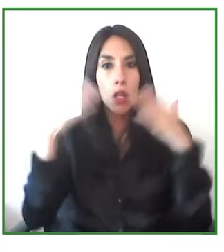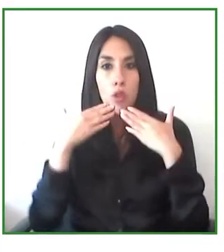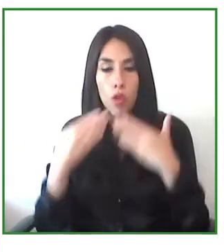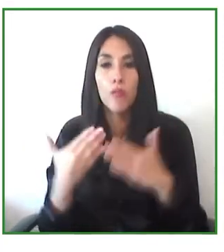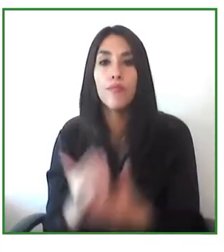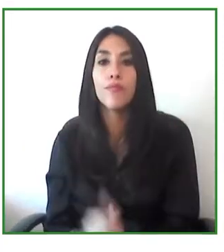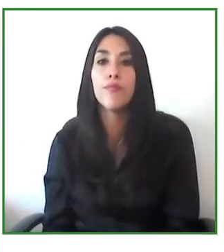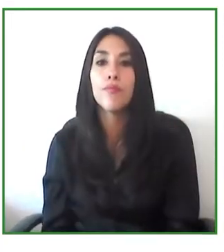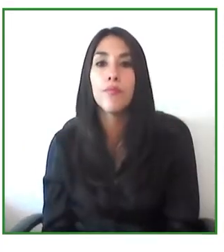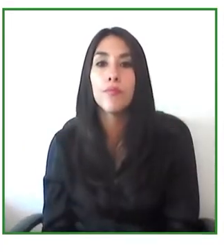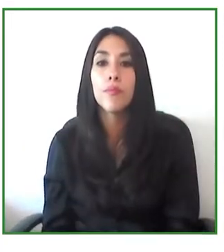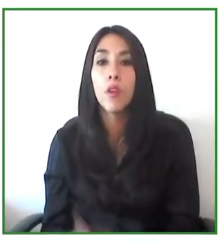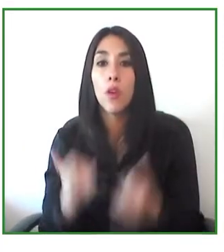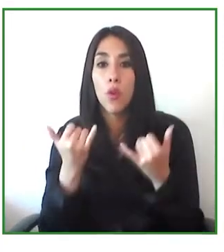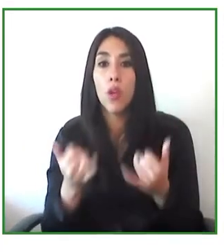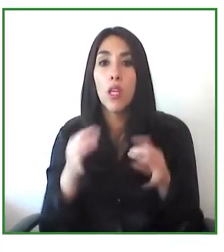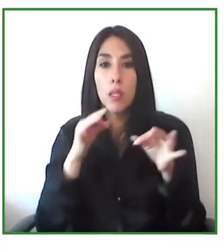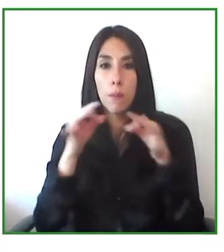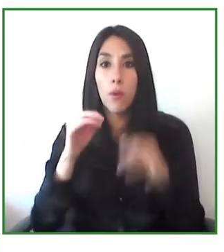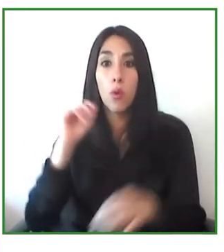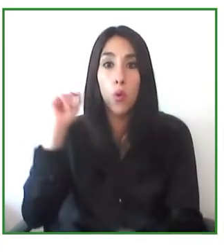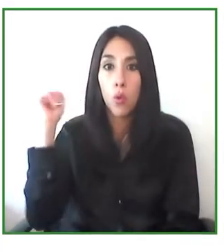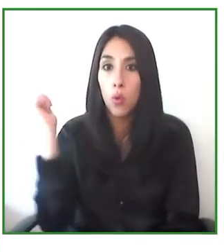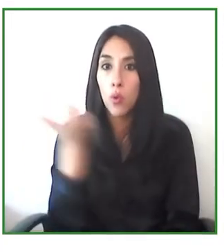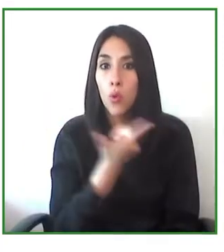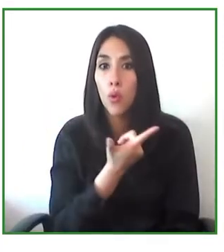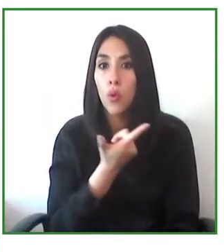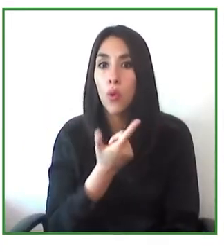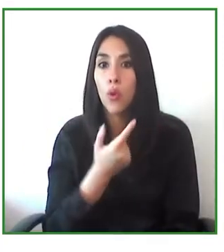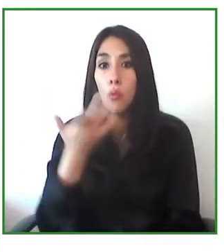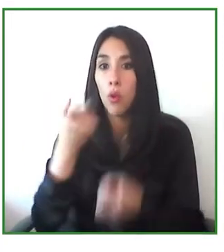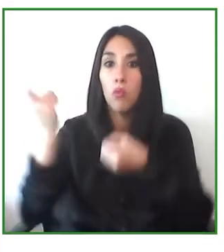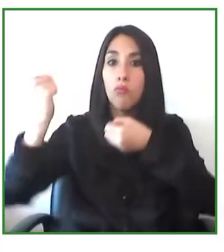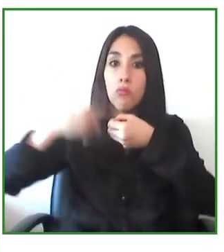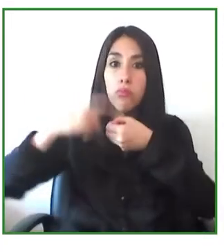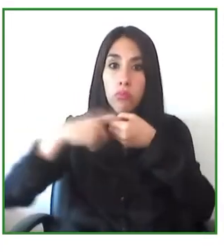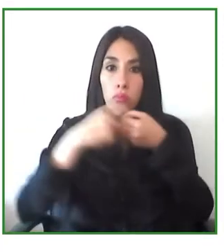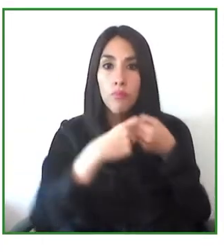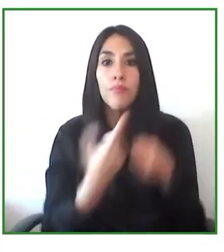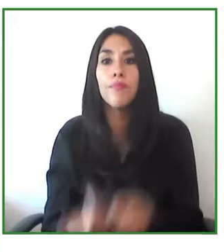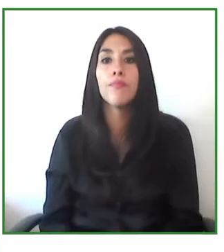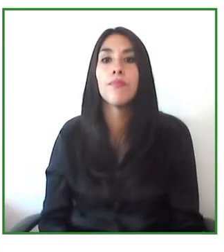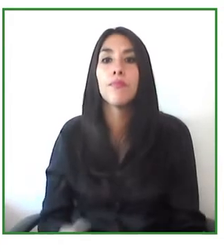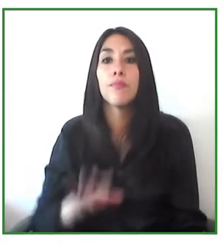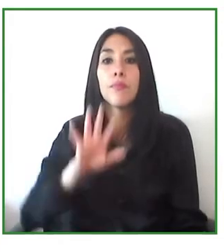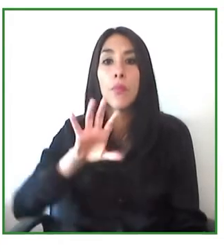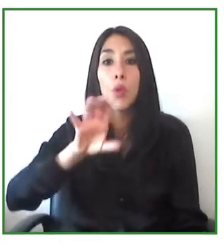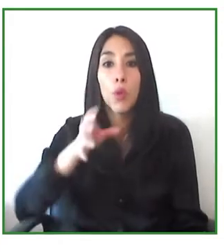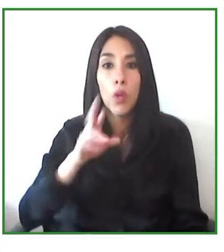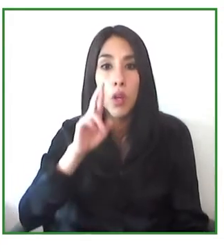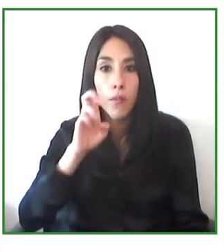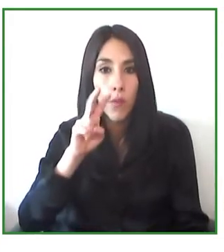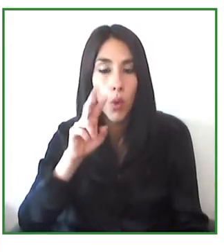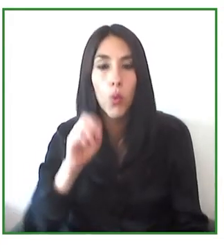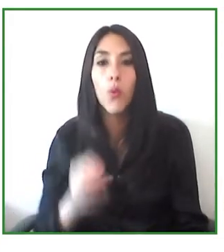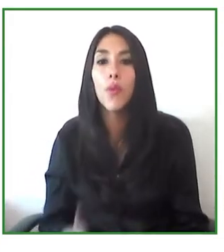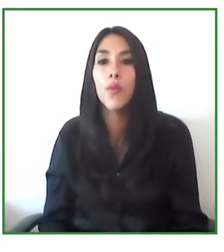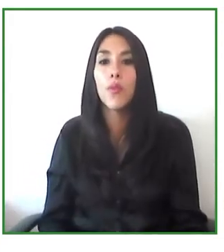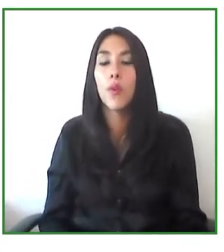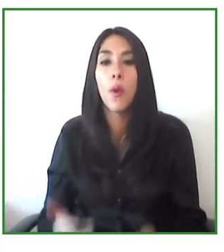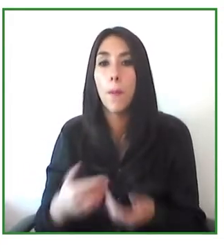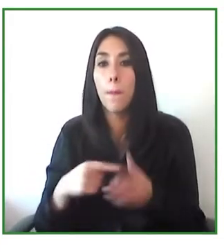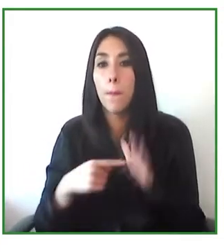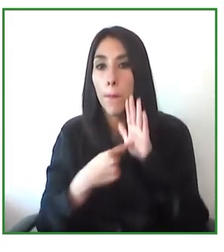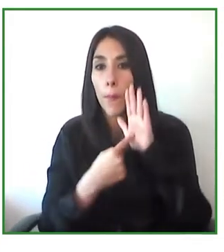de Relevo es un servicio gratuito para las personas sordas y hacer énfasis en que ya es un